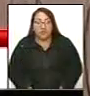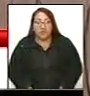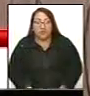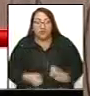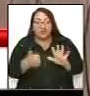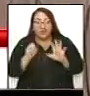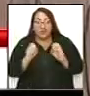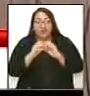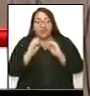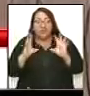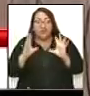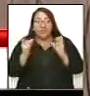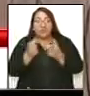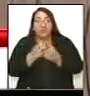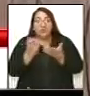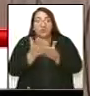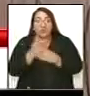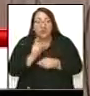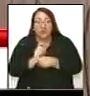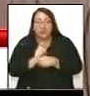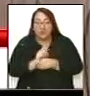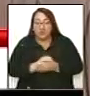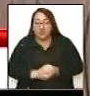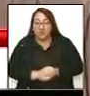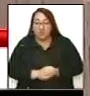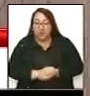a la Comisión de Educación, Juventud y Deporte